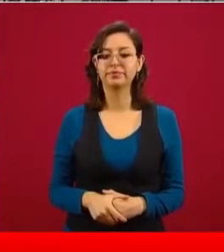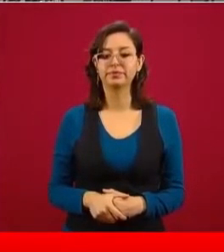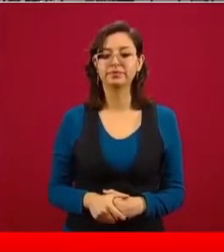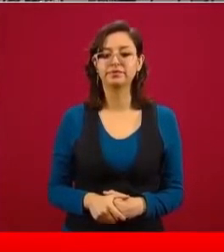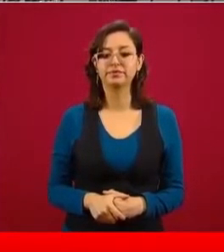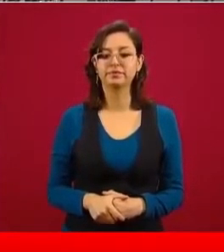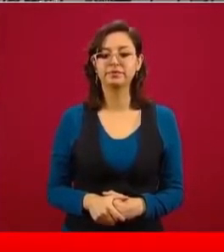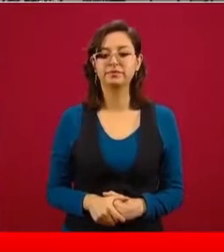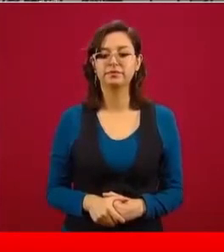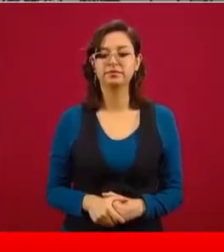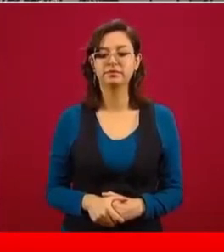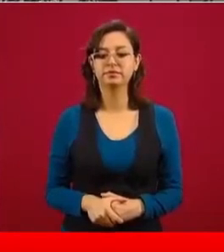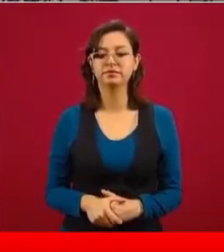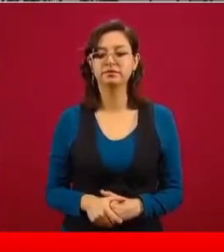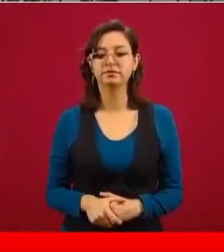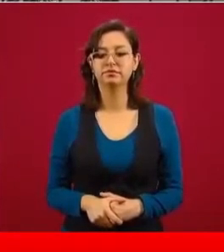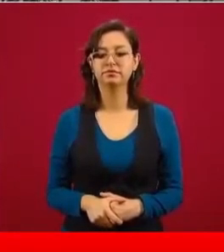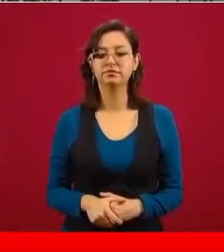Y no hay